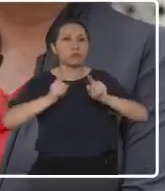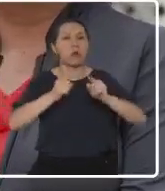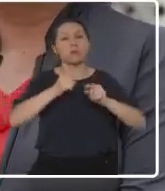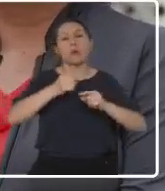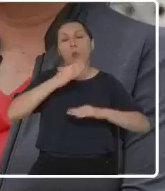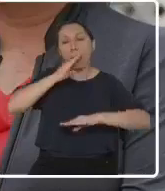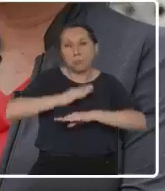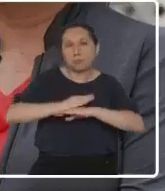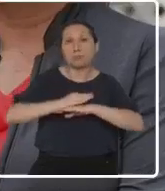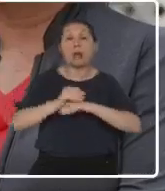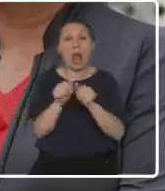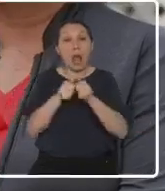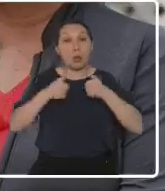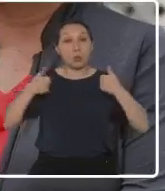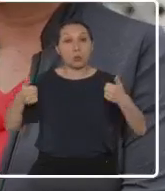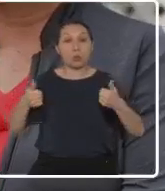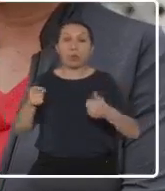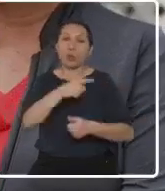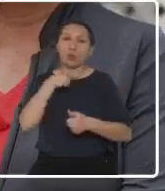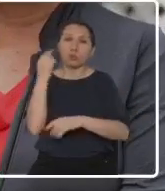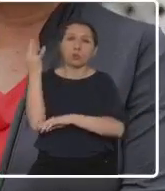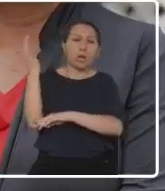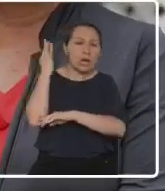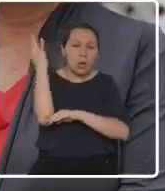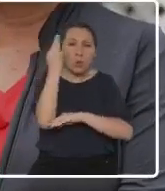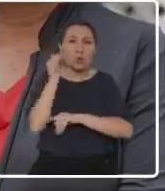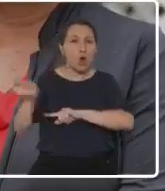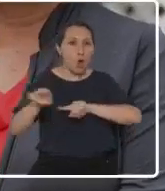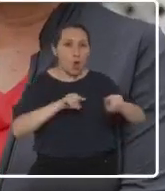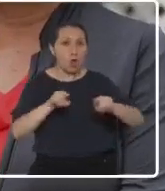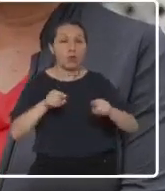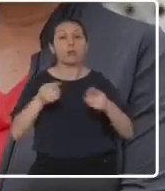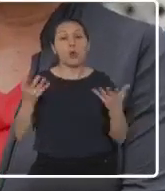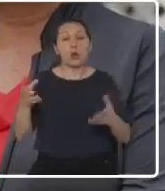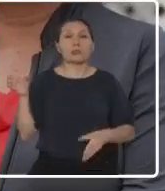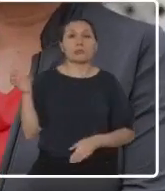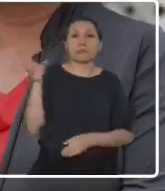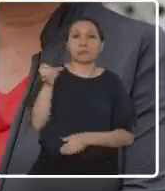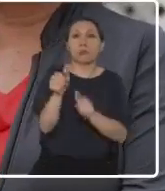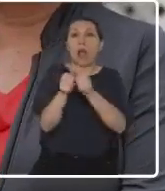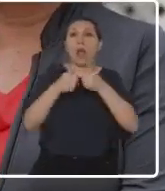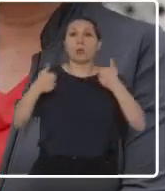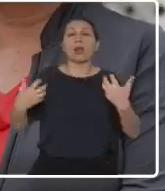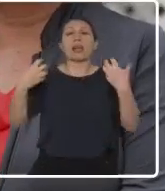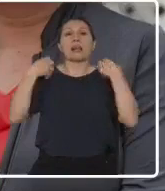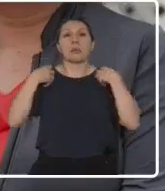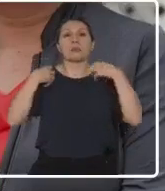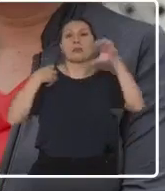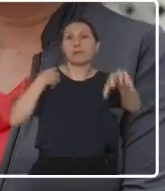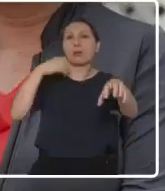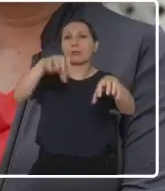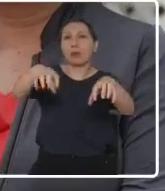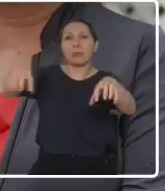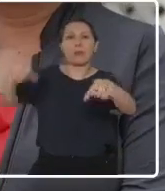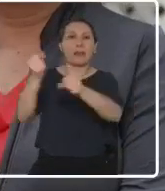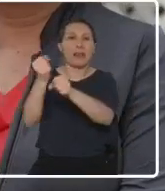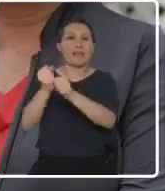estamos acá las autoridades, por eso nos hemos estado coordinando, por eso se han designado autoridades a cargo de cada tarea